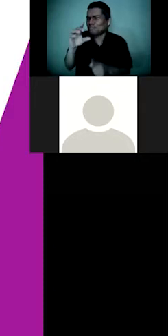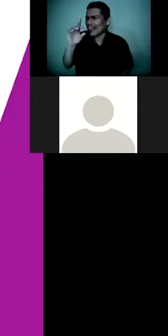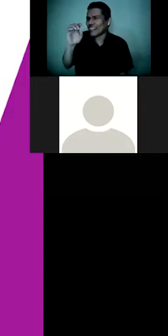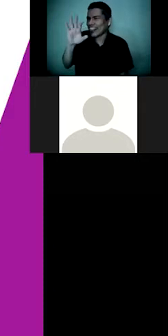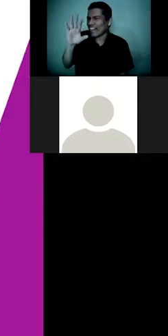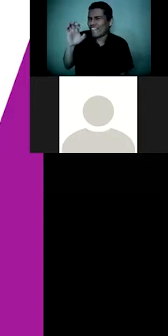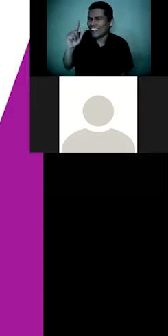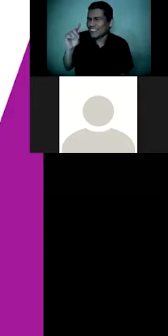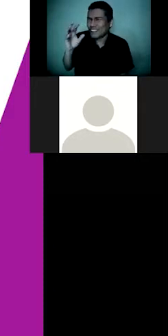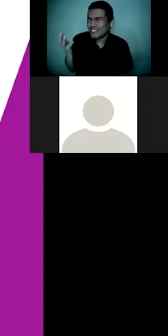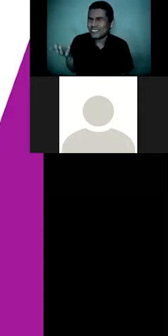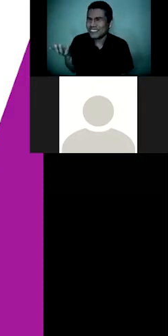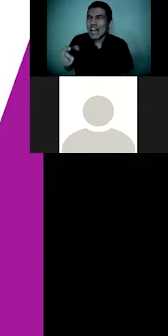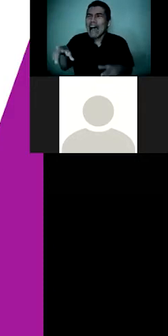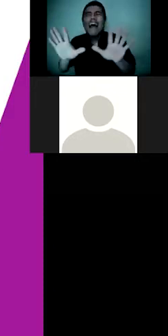qué ponen el